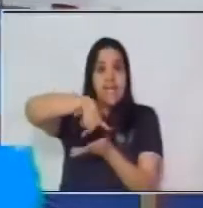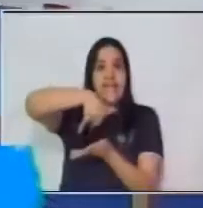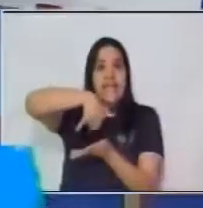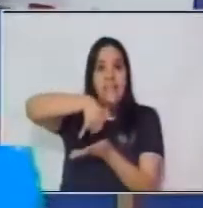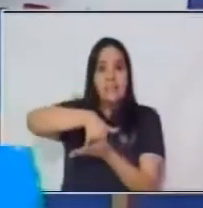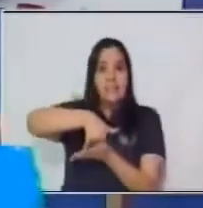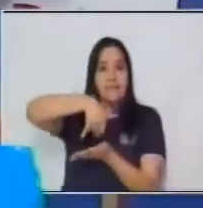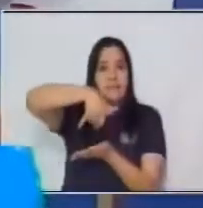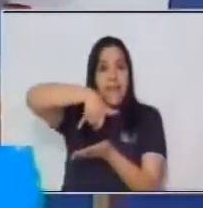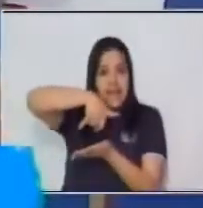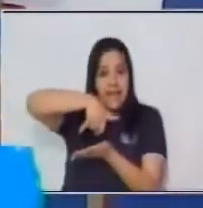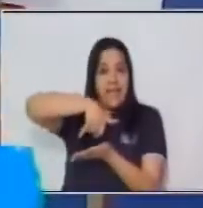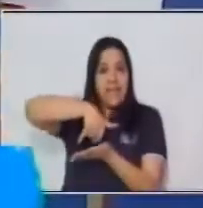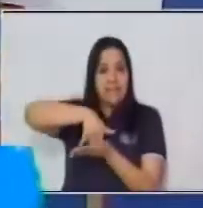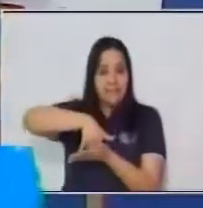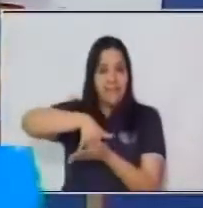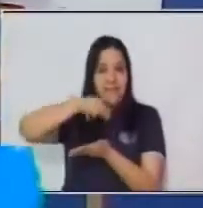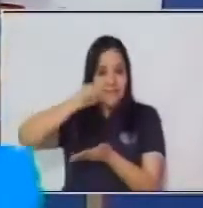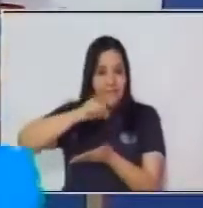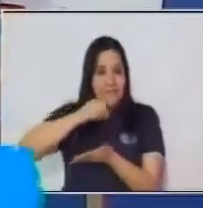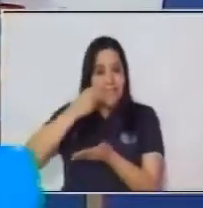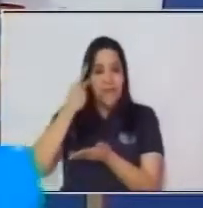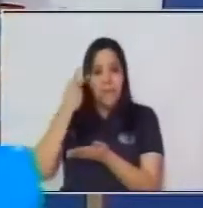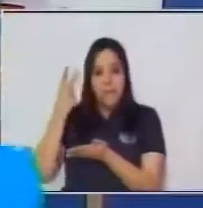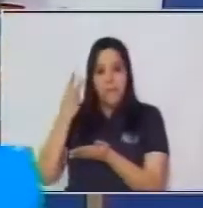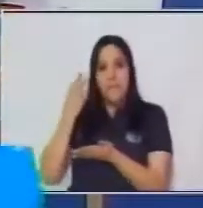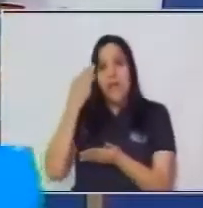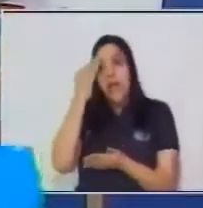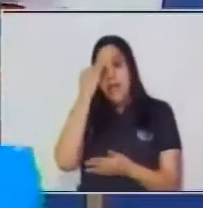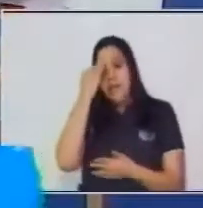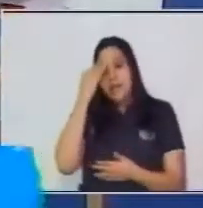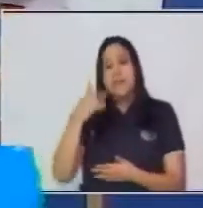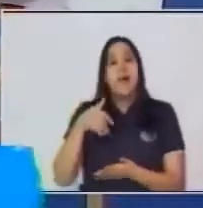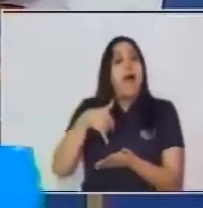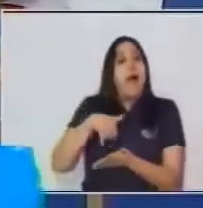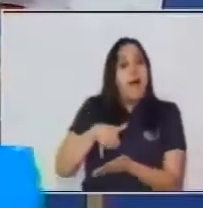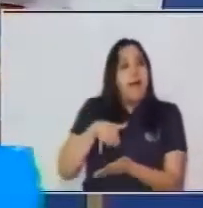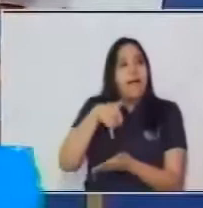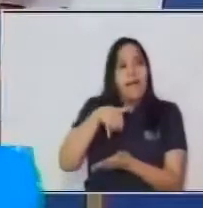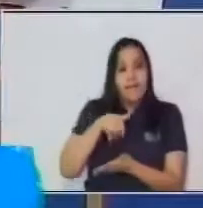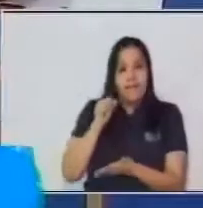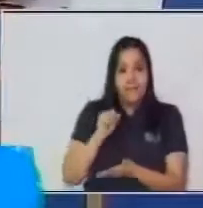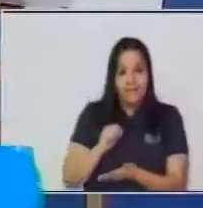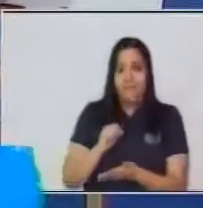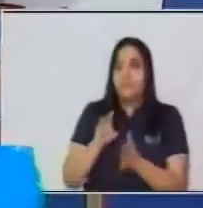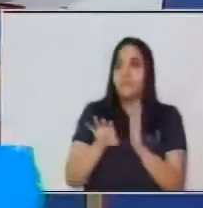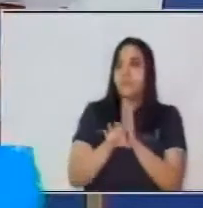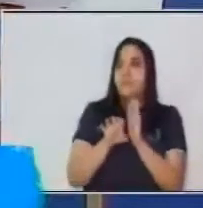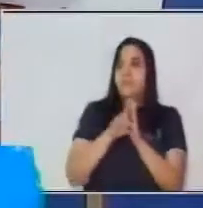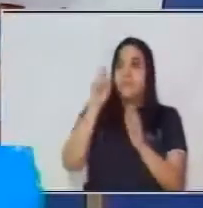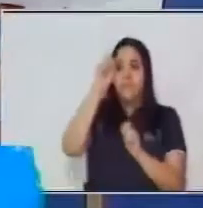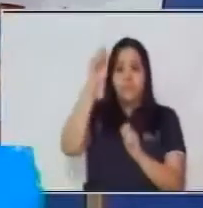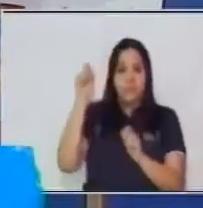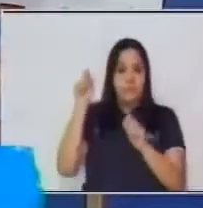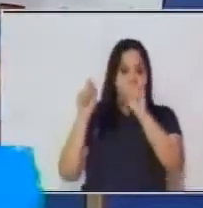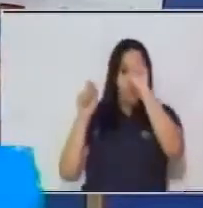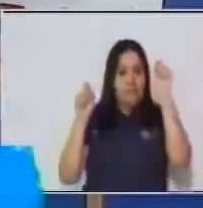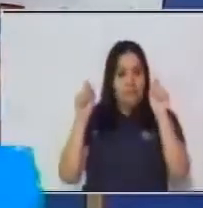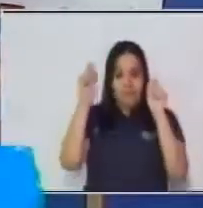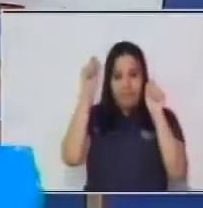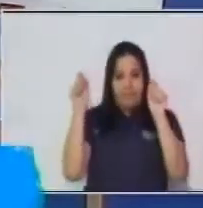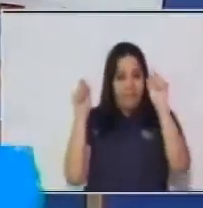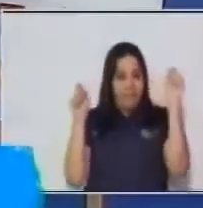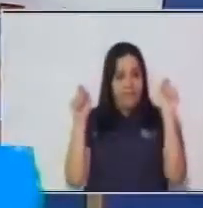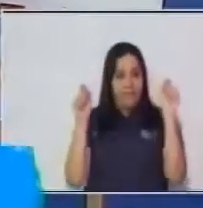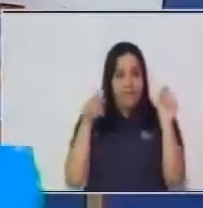está sonando. E incluso podemos también ponerle algunas líneas de movimiento para darle esa sensación que está vibrando, si has visto en